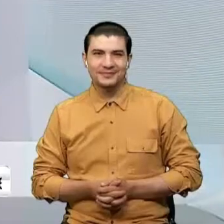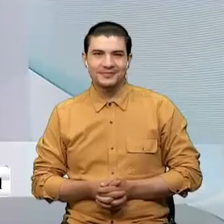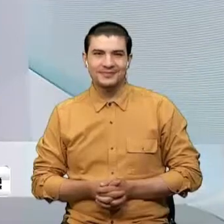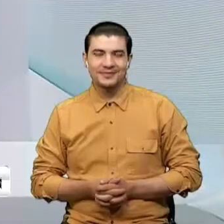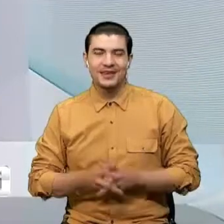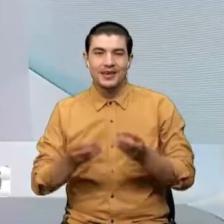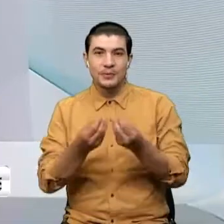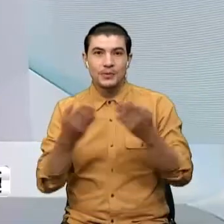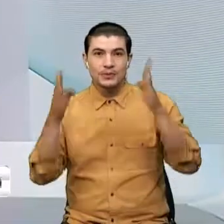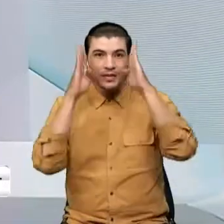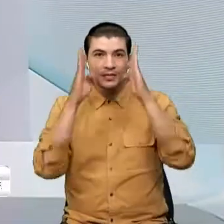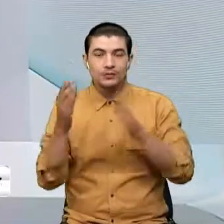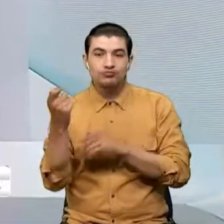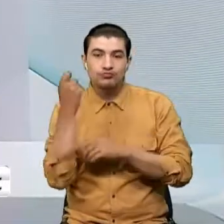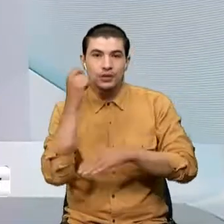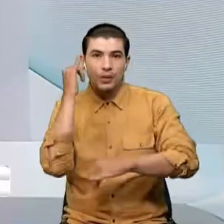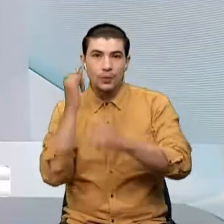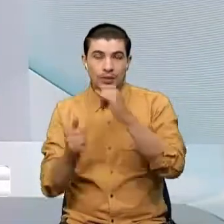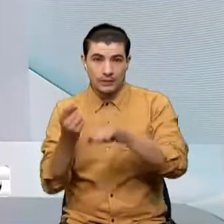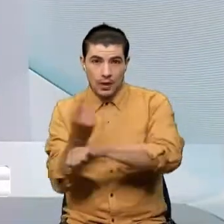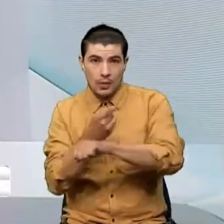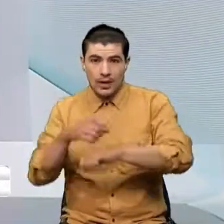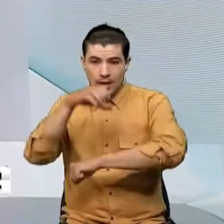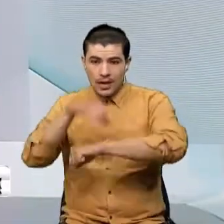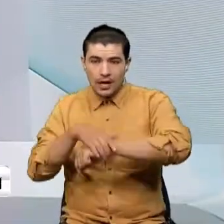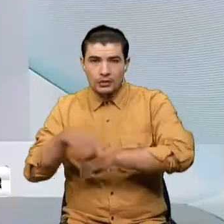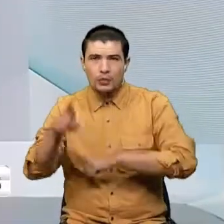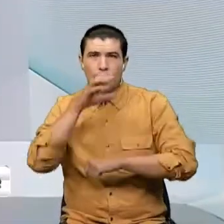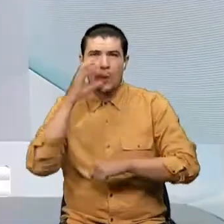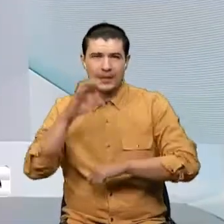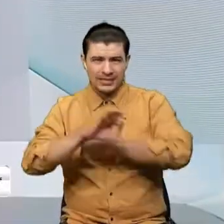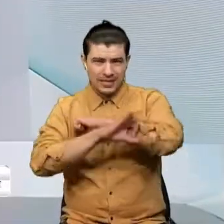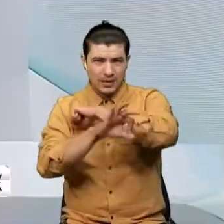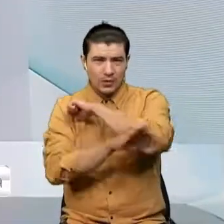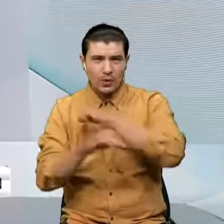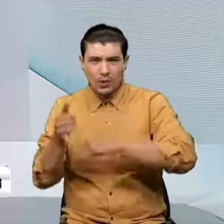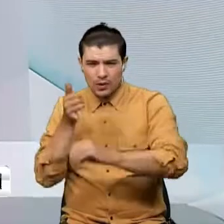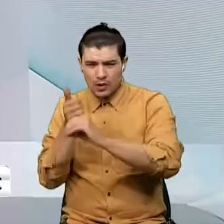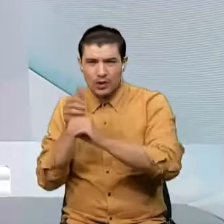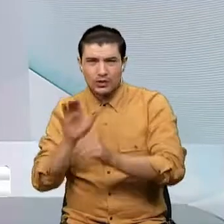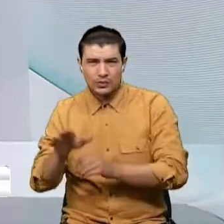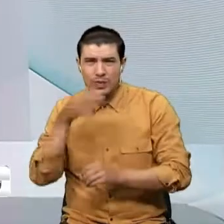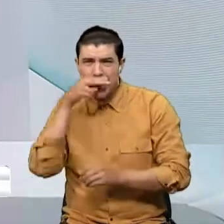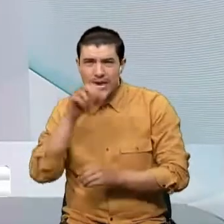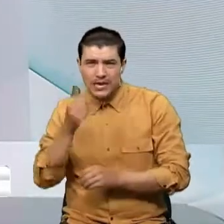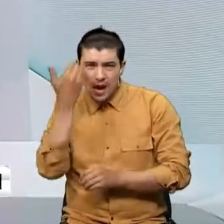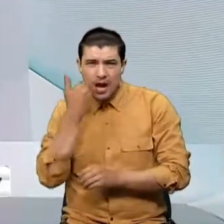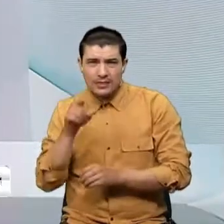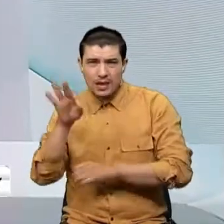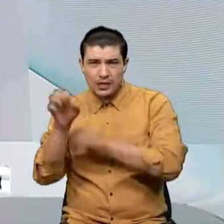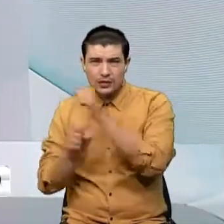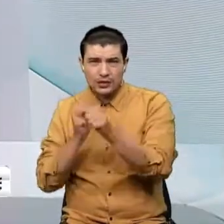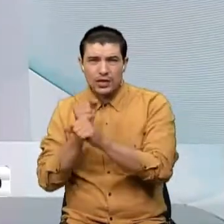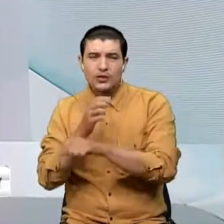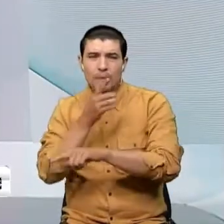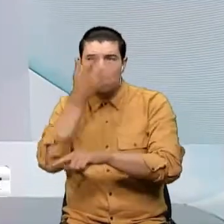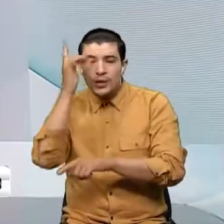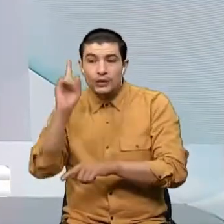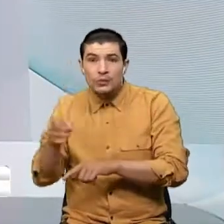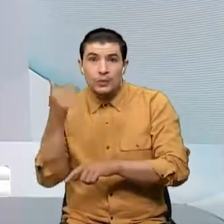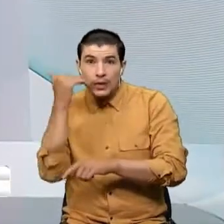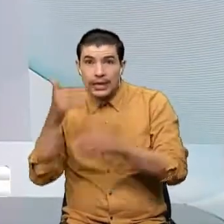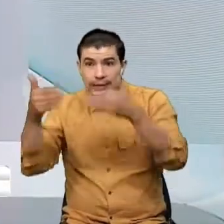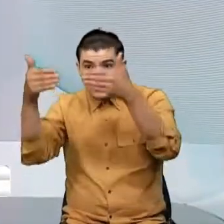y mucha atención que las últimas horas fue capturado el psicólogo que habría abusado de una de sus pacientes menores de edad en el municipio de floridablanca